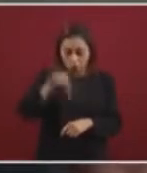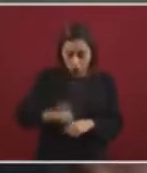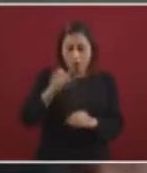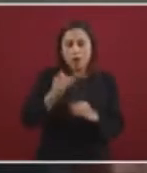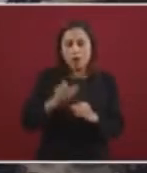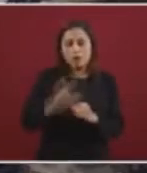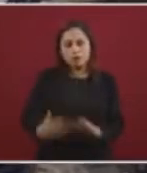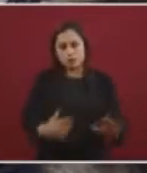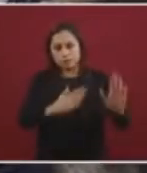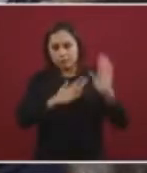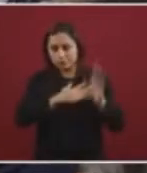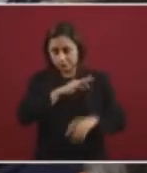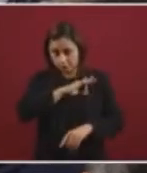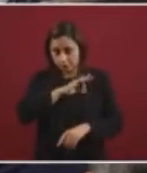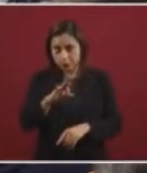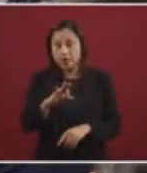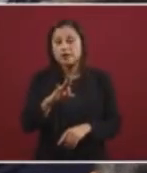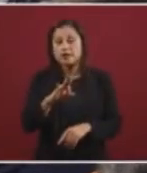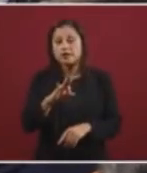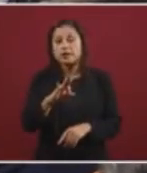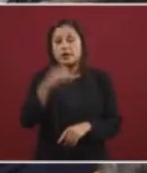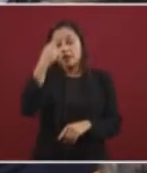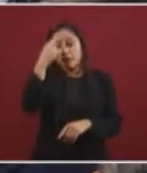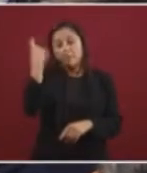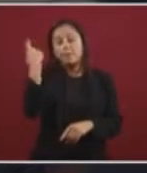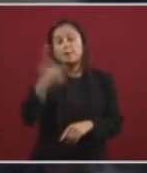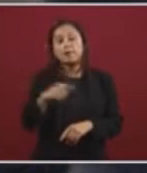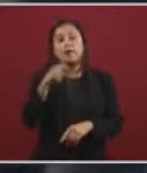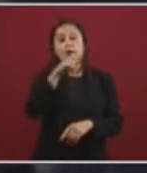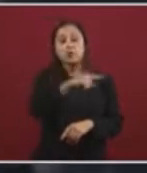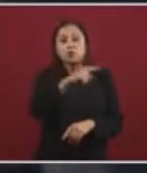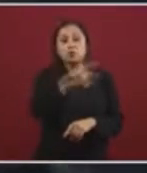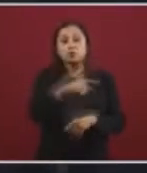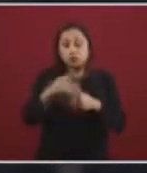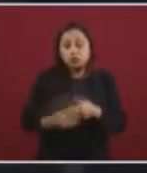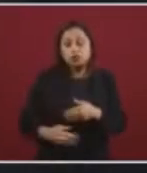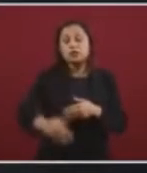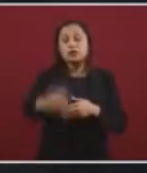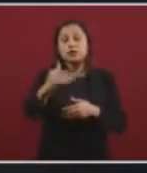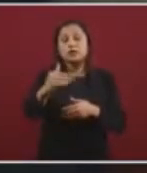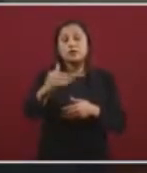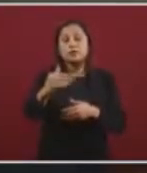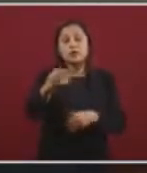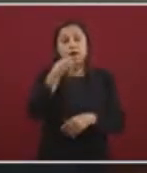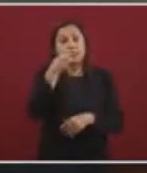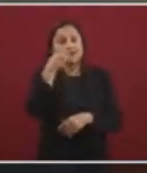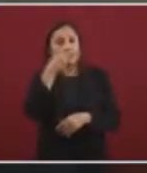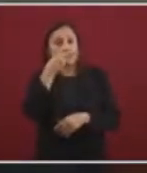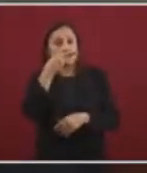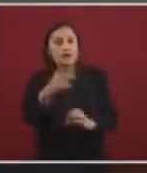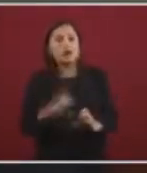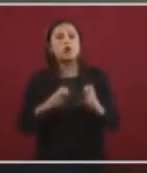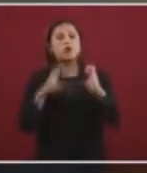momento, a partir de ahora, a utilizar un lenguaje que en ningún caso pudiera